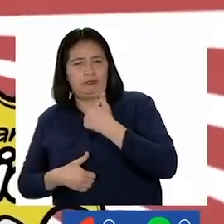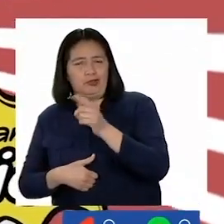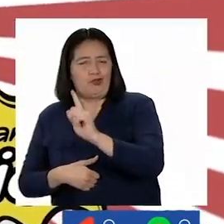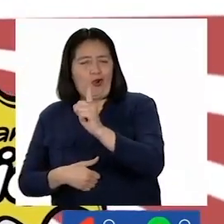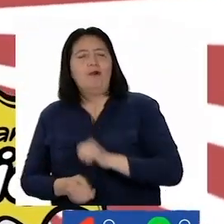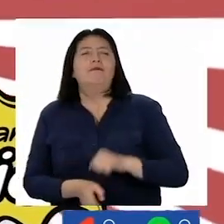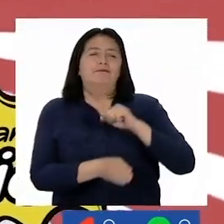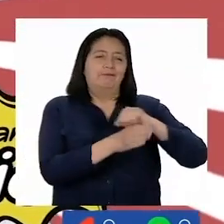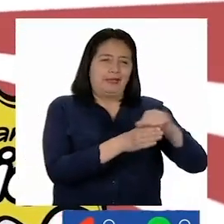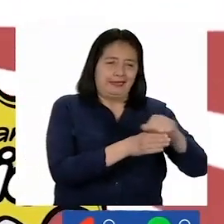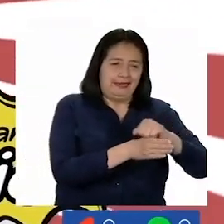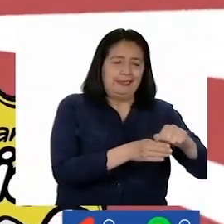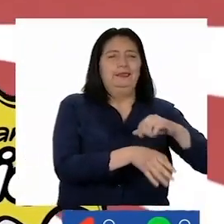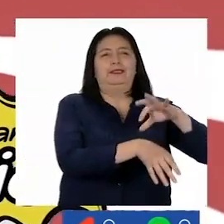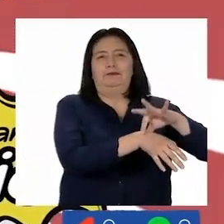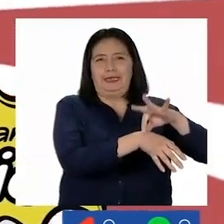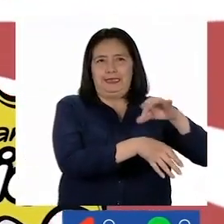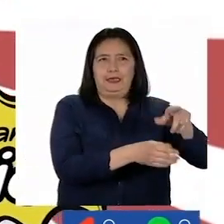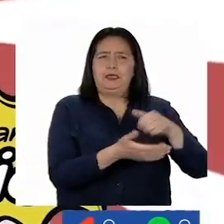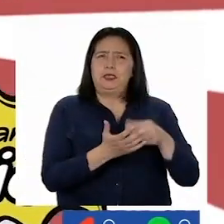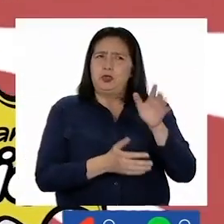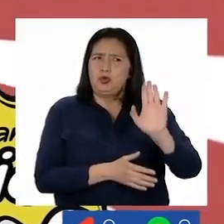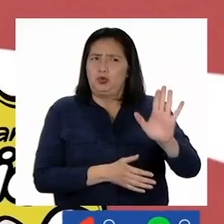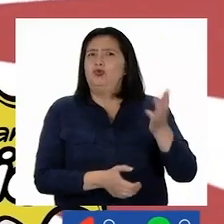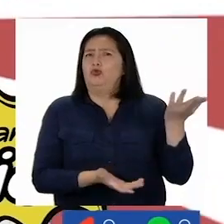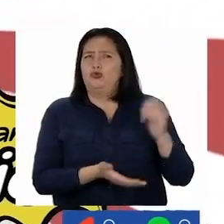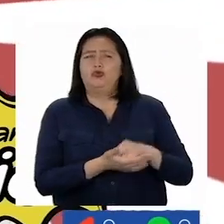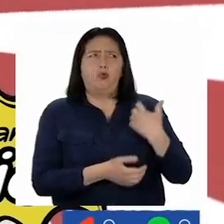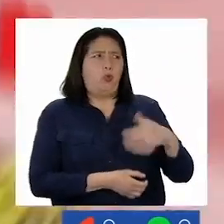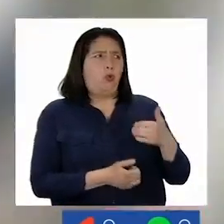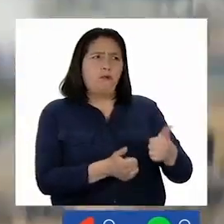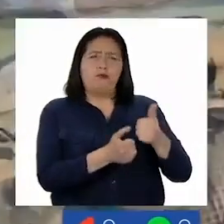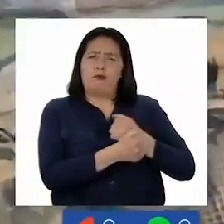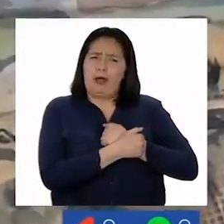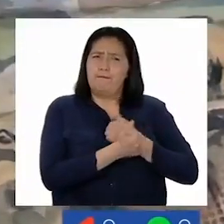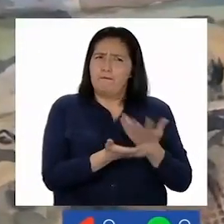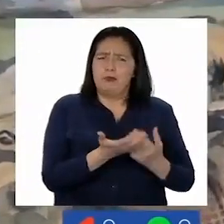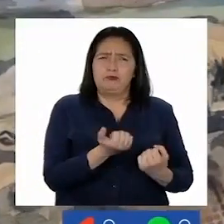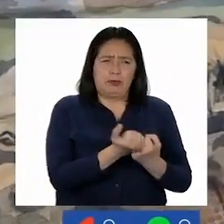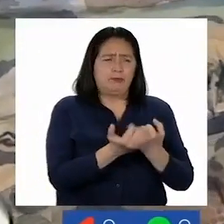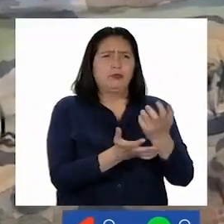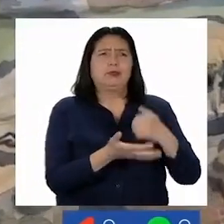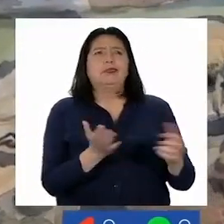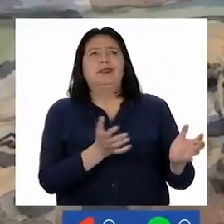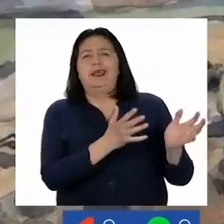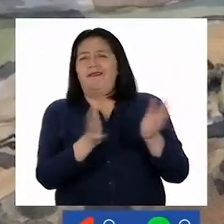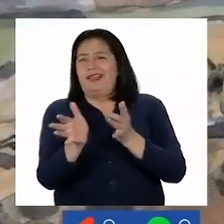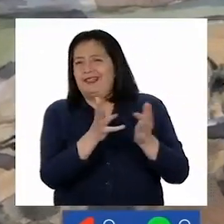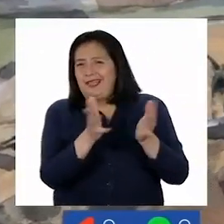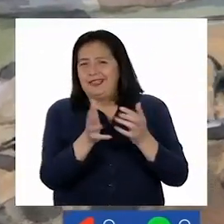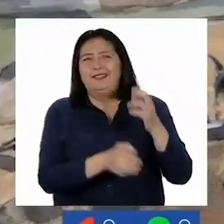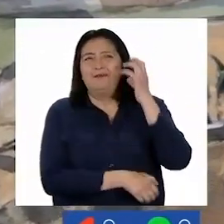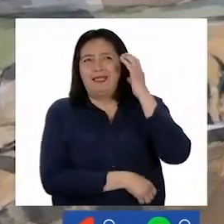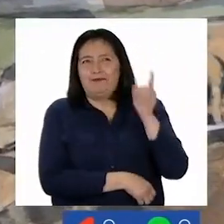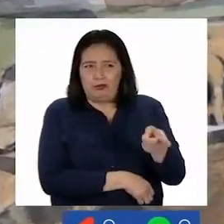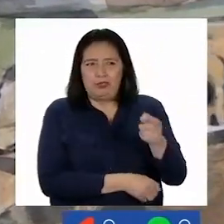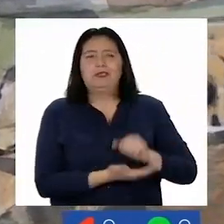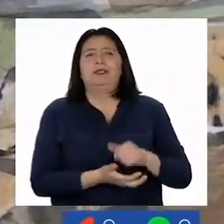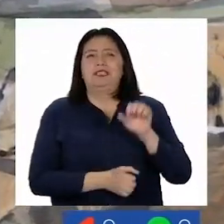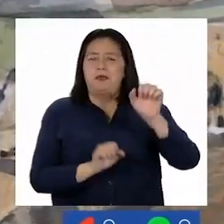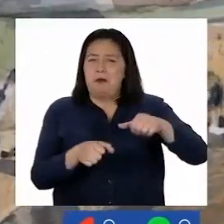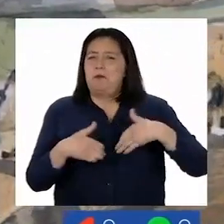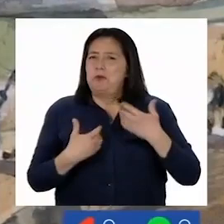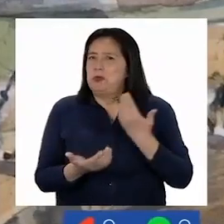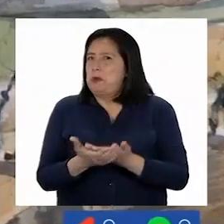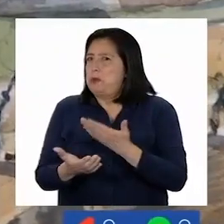como practicante de medicina. Desempeñó su función con mucho amor, pero fue en la batalla de Miraflores en donde Carrión